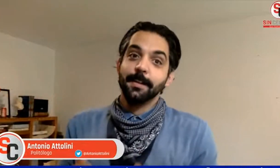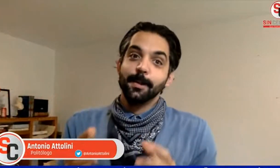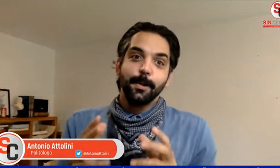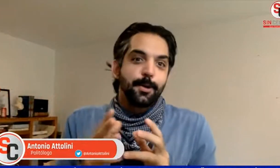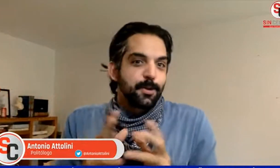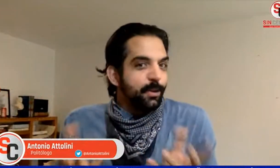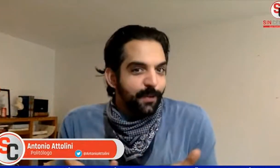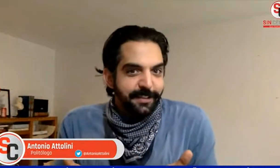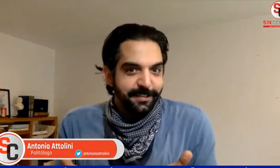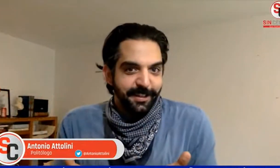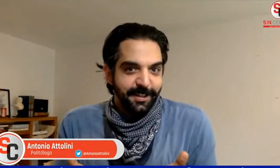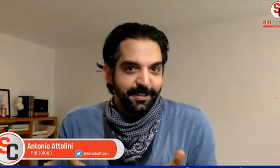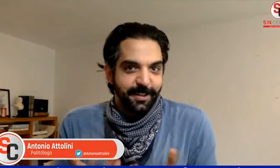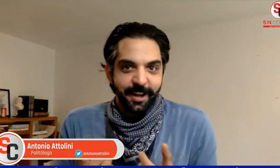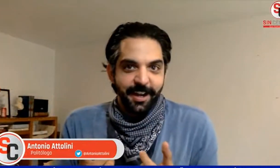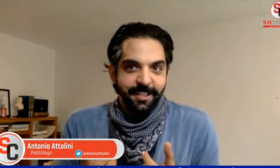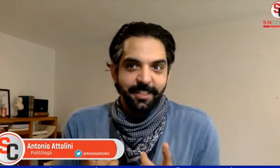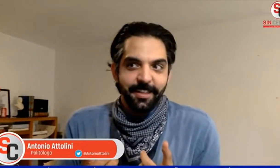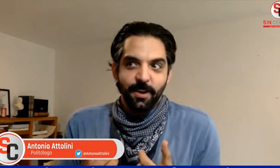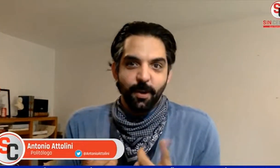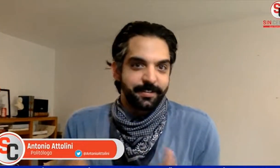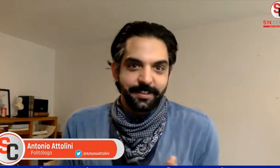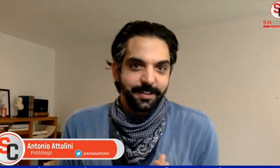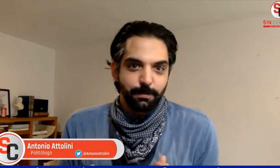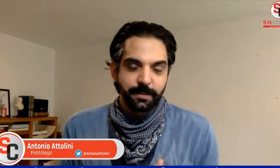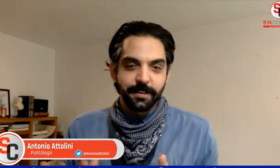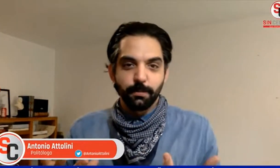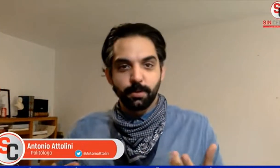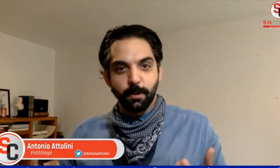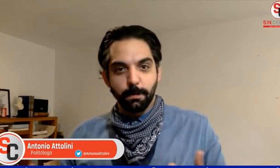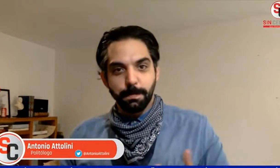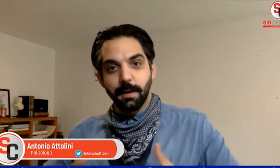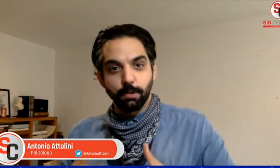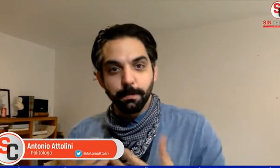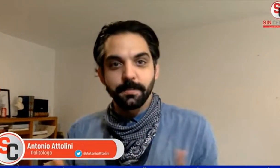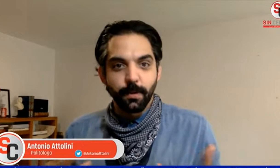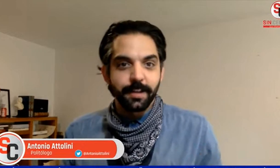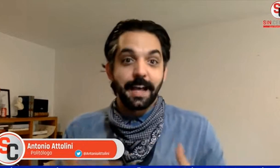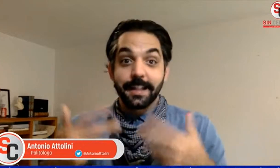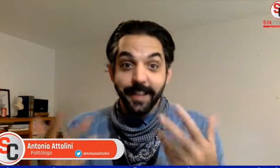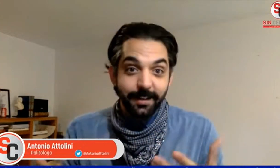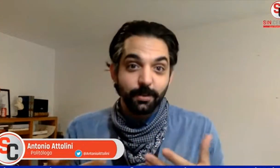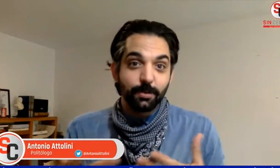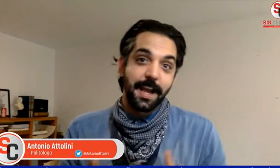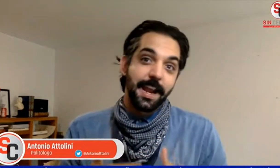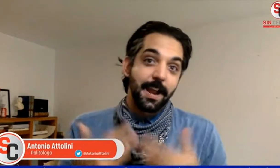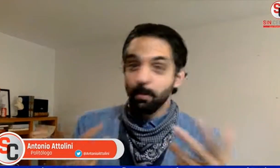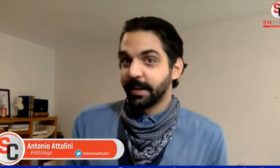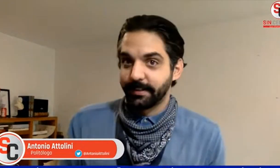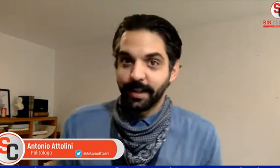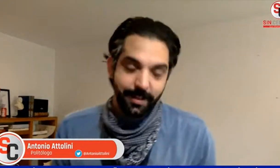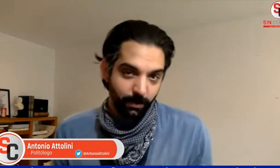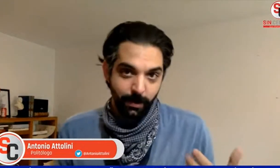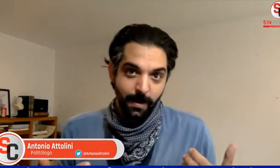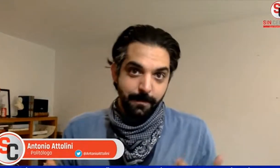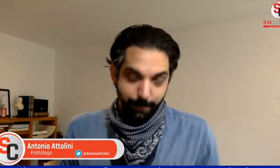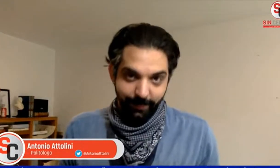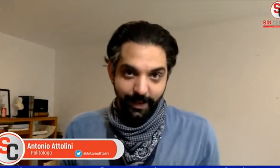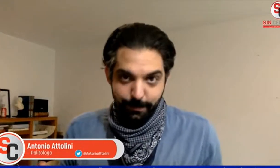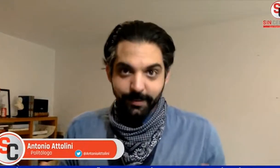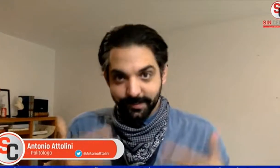capital, no es fácil. En realidad, lo que está haciendo el presidente López Obrador para los hombres y mujeres atentos a la lucha que está